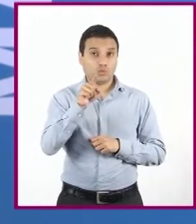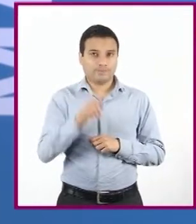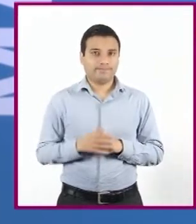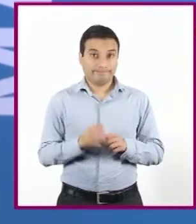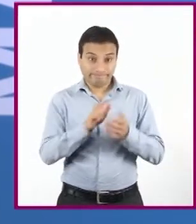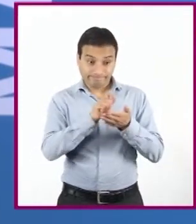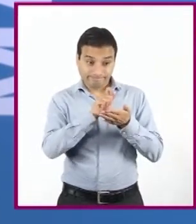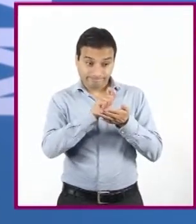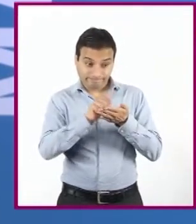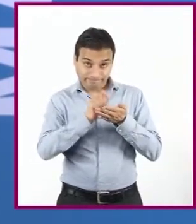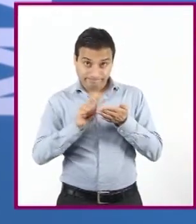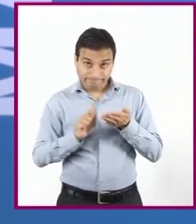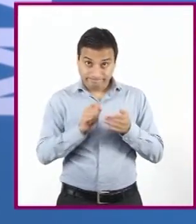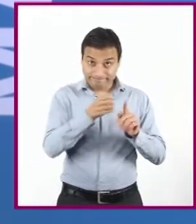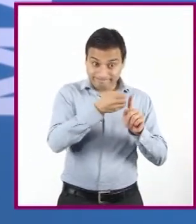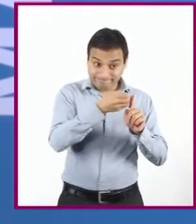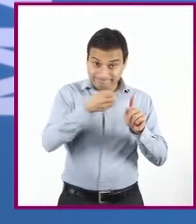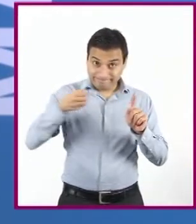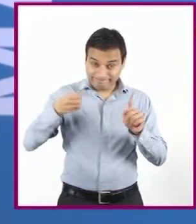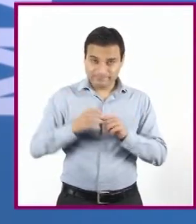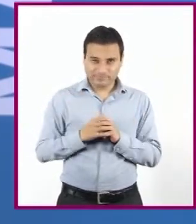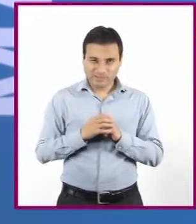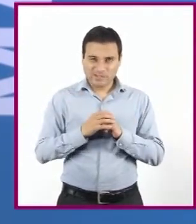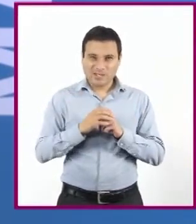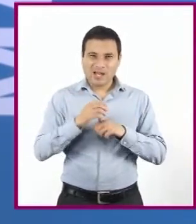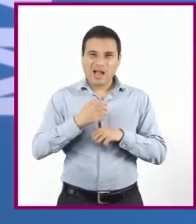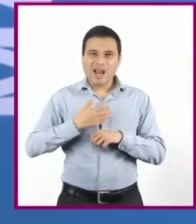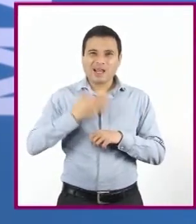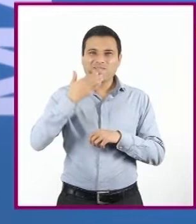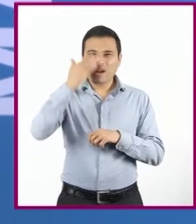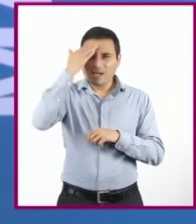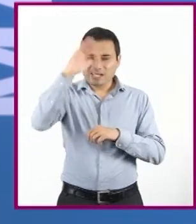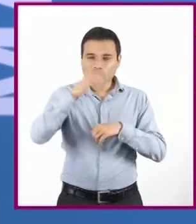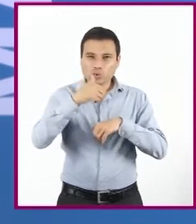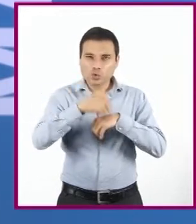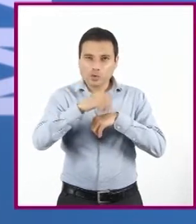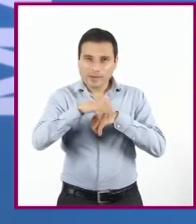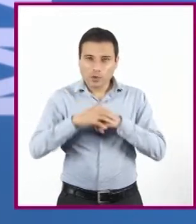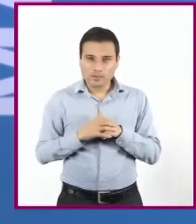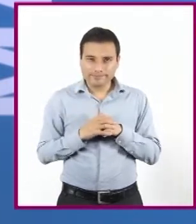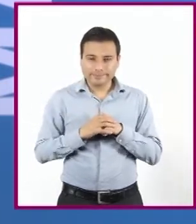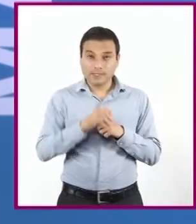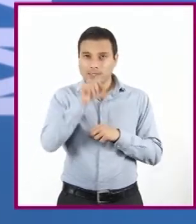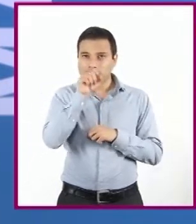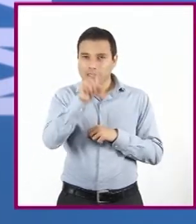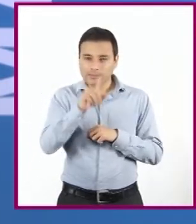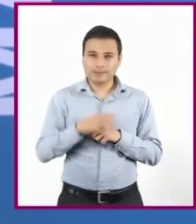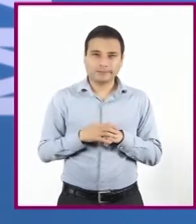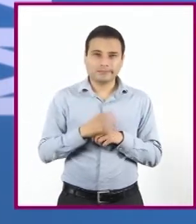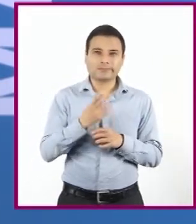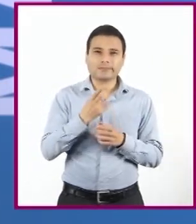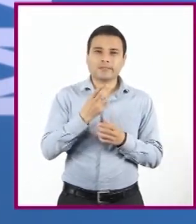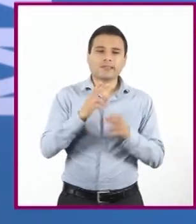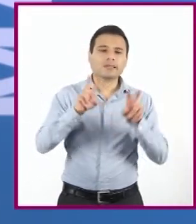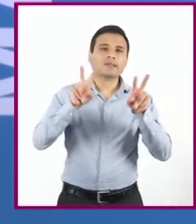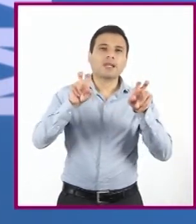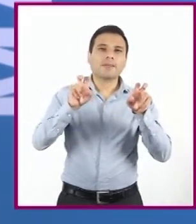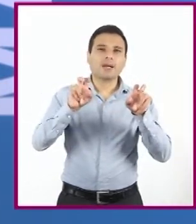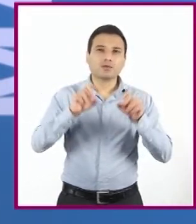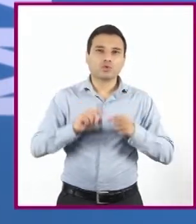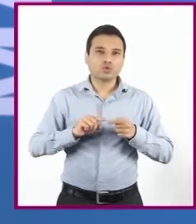de primer grado a partir de sucesiones y las utiliza para analizar propiedades de la sucesión que